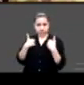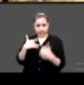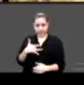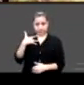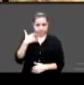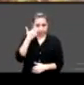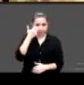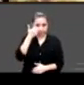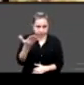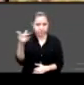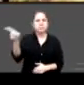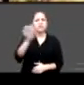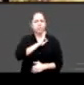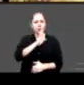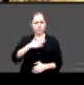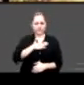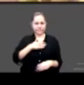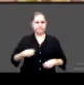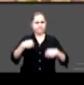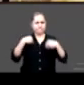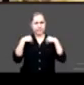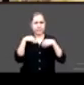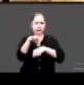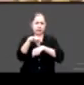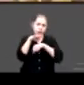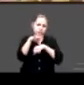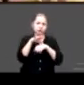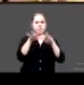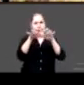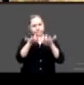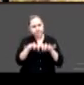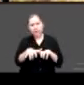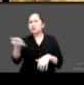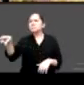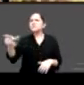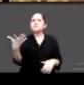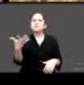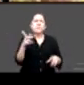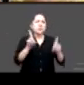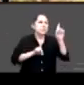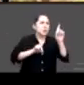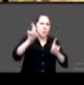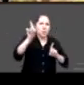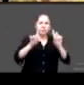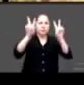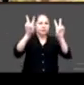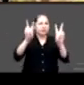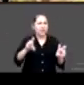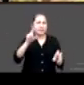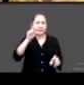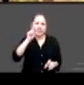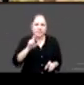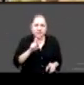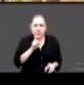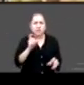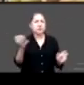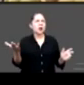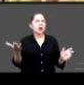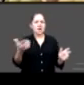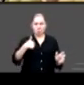que, digamos, todas estas dudas sobre sexualidad, testimonios, información sobre métodos, pueden acceder las y los